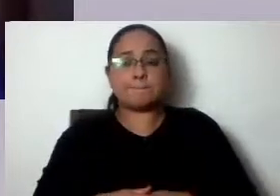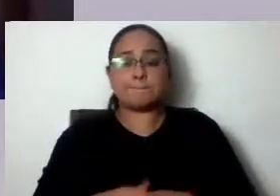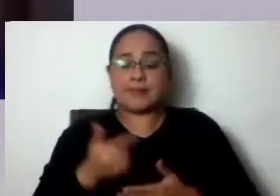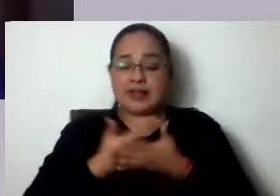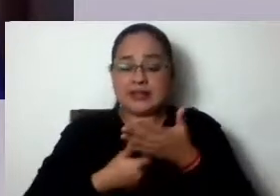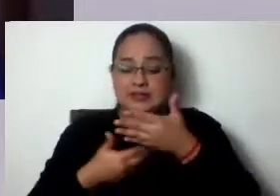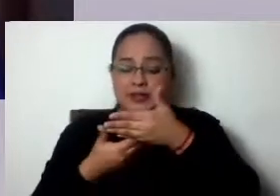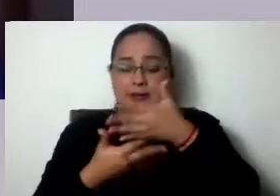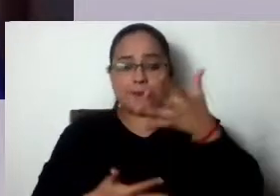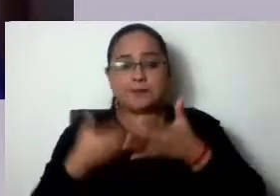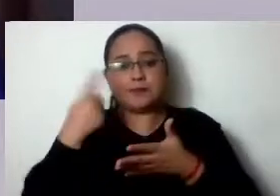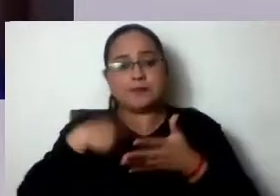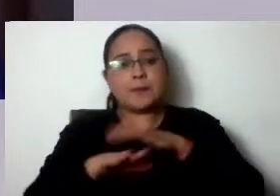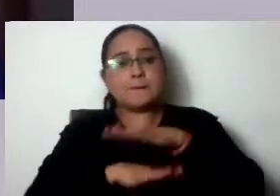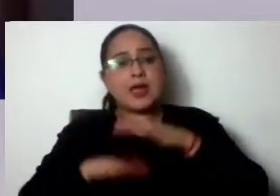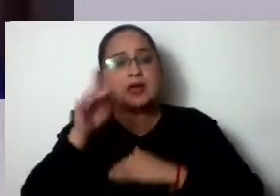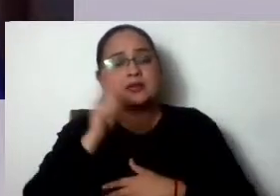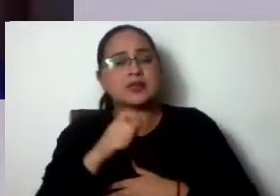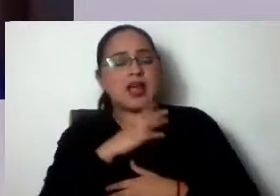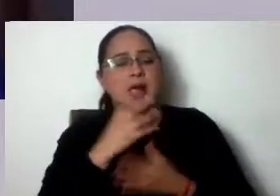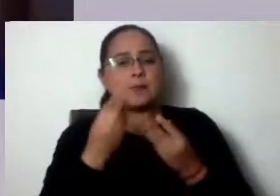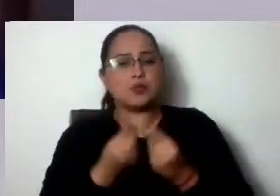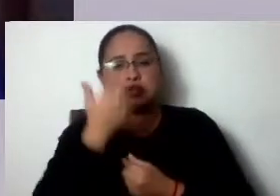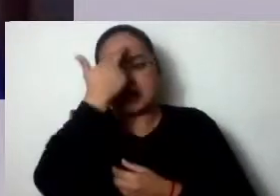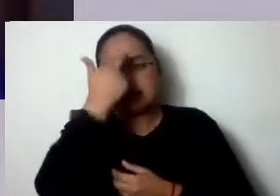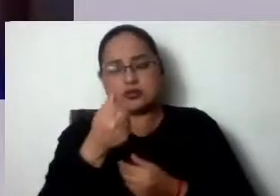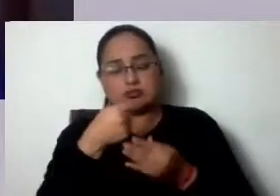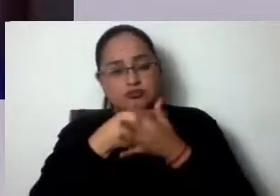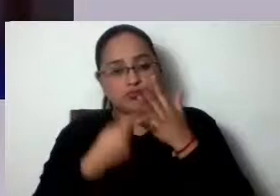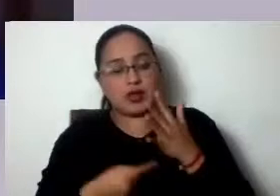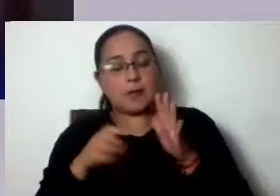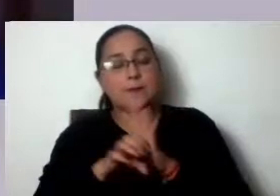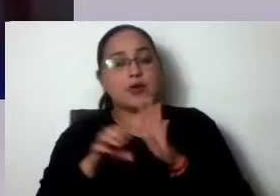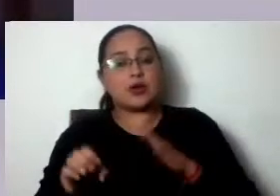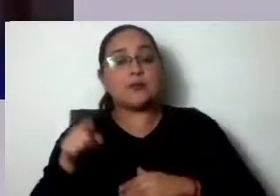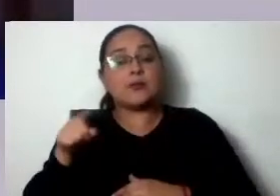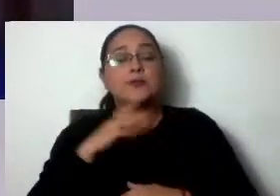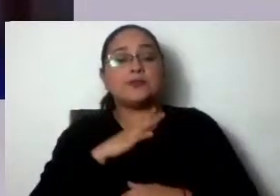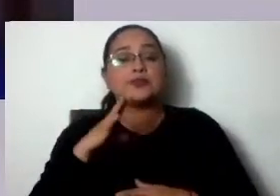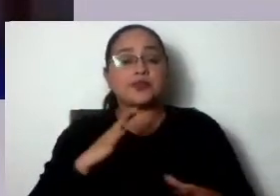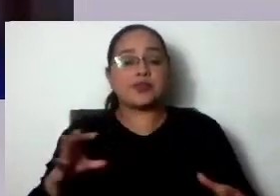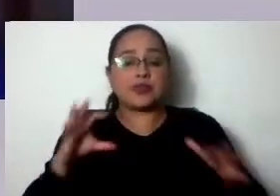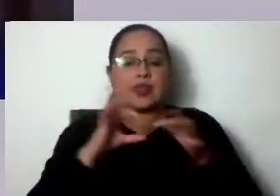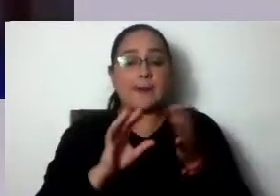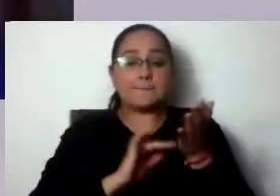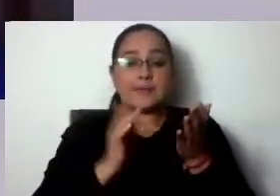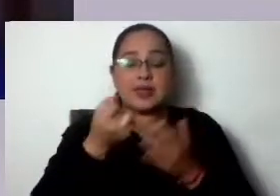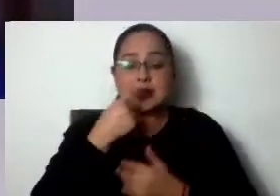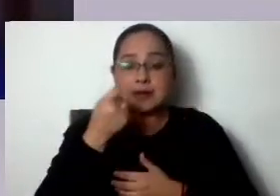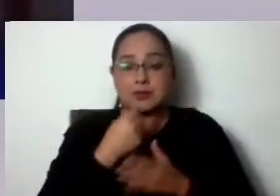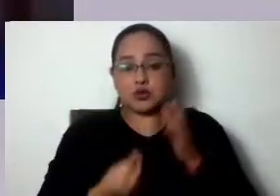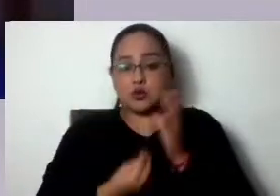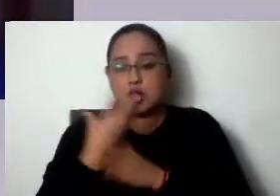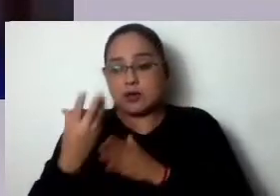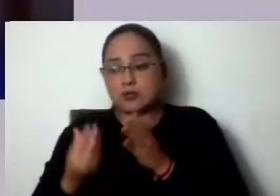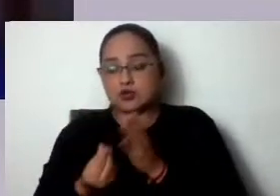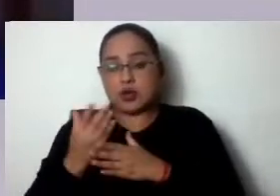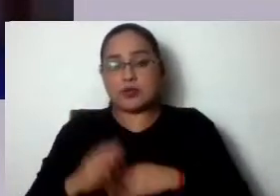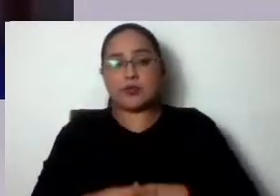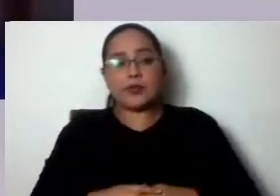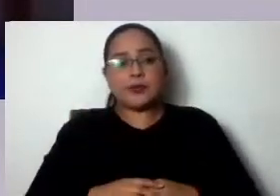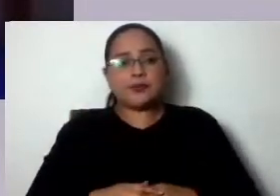básico depende de múltiples razones técnicas por ejemplo cuando se trata de medicamentos novedosos cuando se